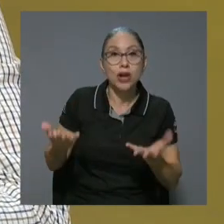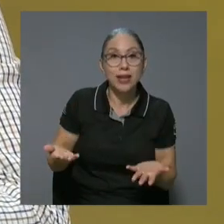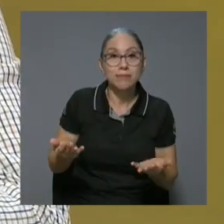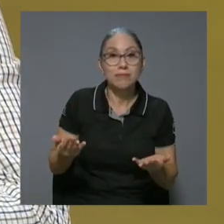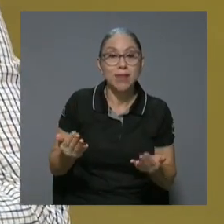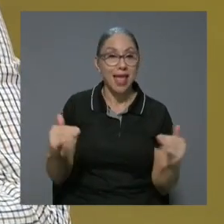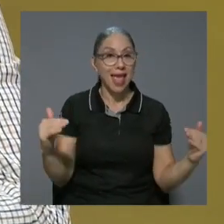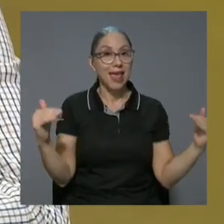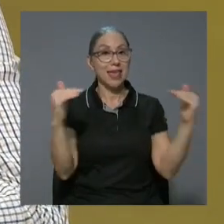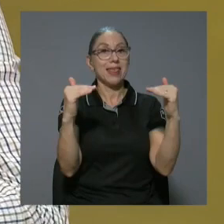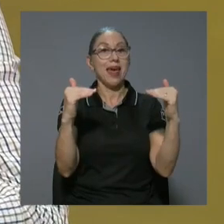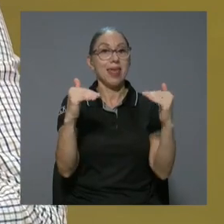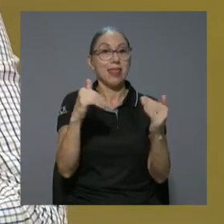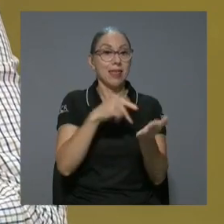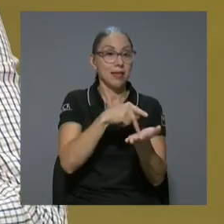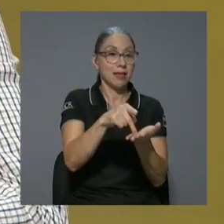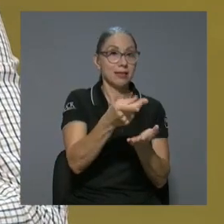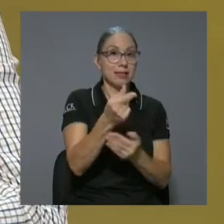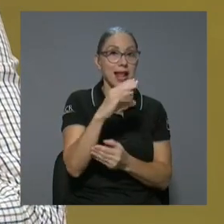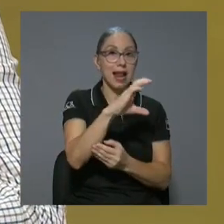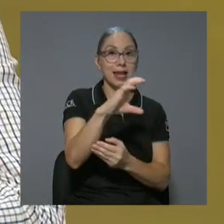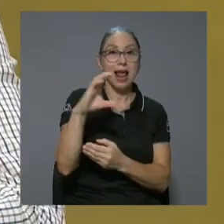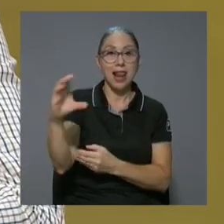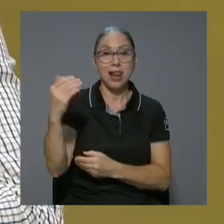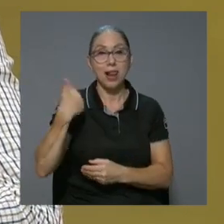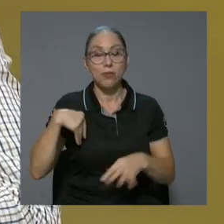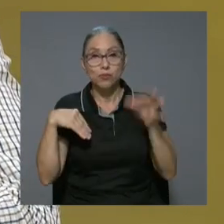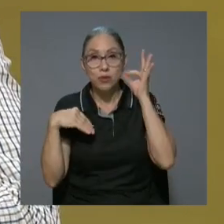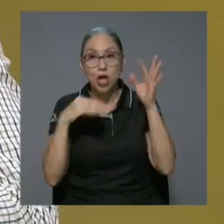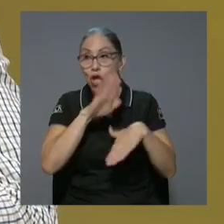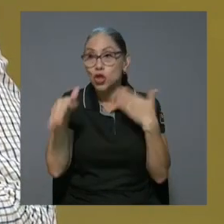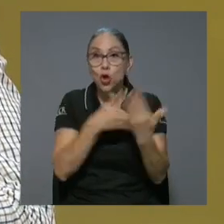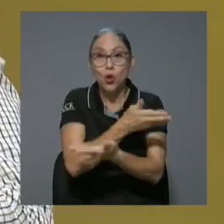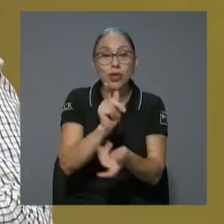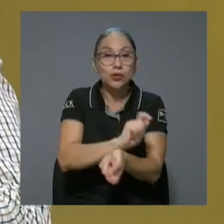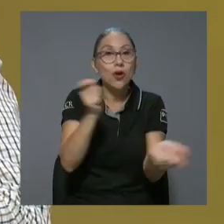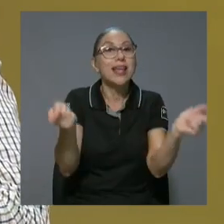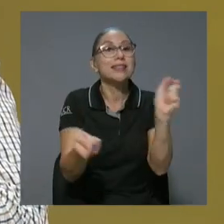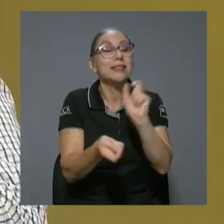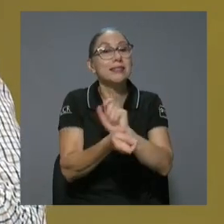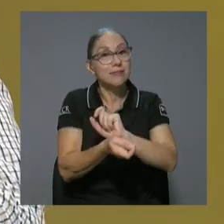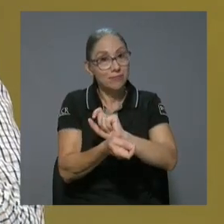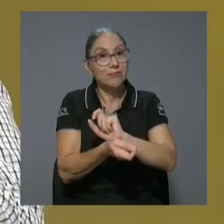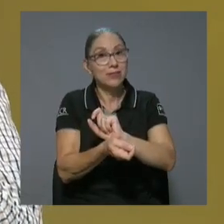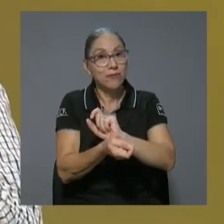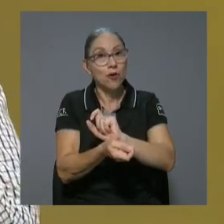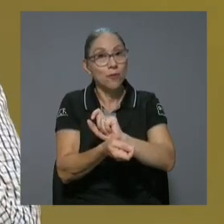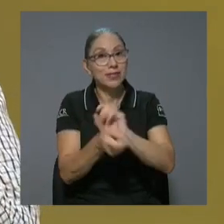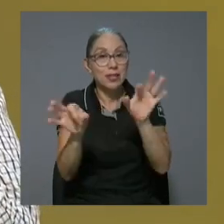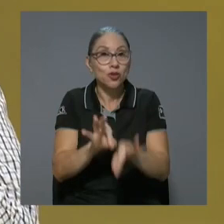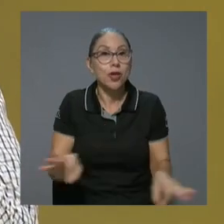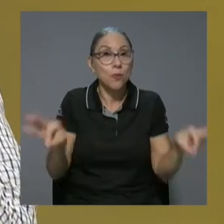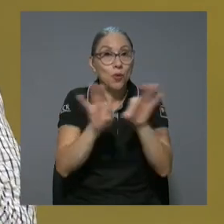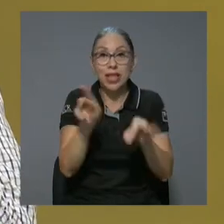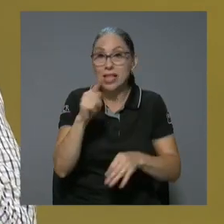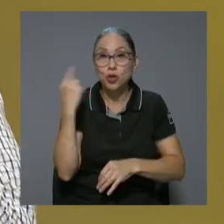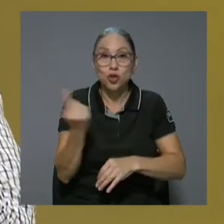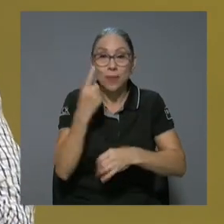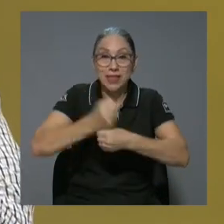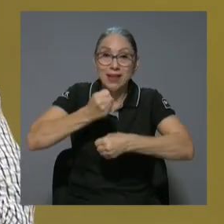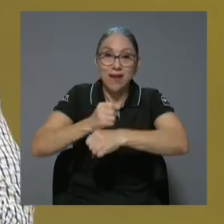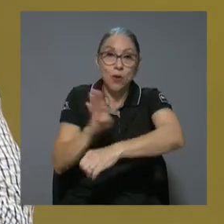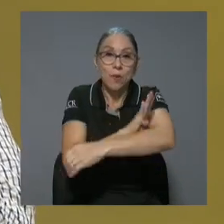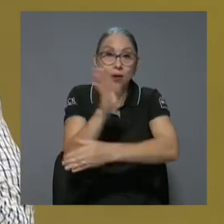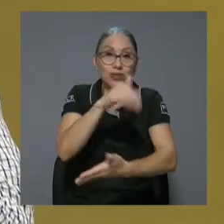Equidad, por ejemplo, salarial, son todas reformas que trascienden lo que un banco central hace, evidentemente, y no estamos haciendo nada ahí. Y la otra cosa